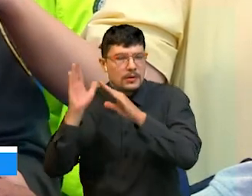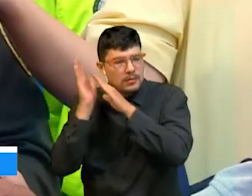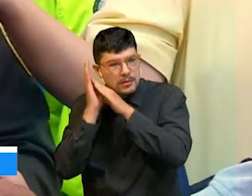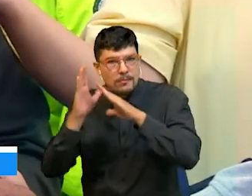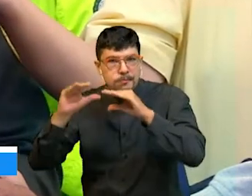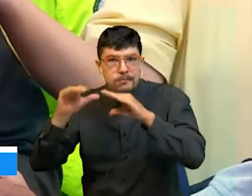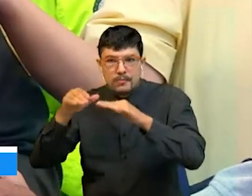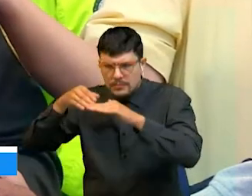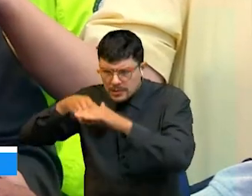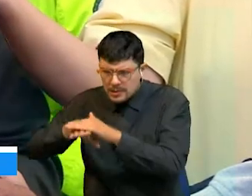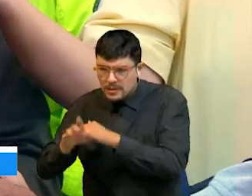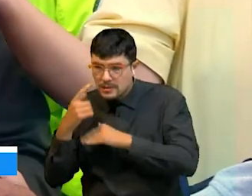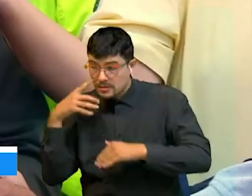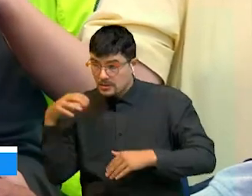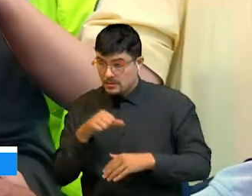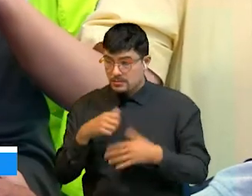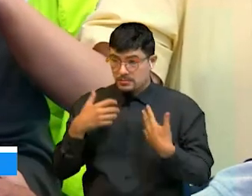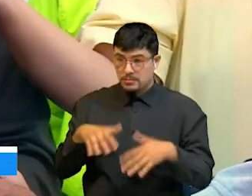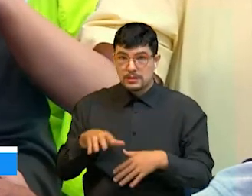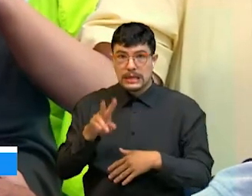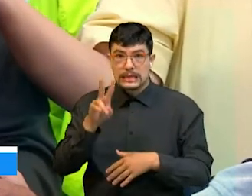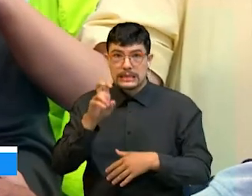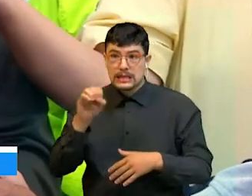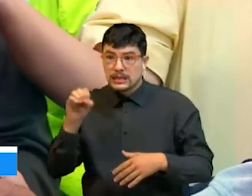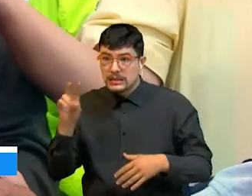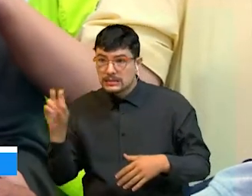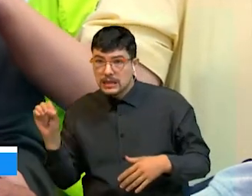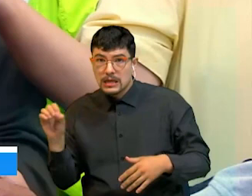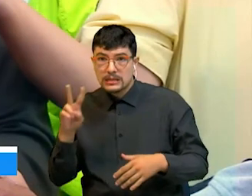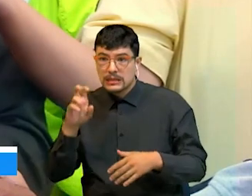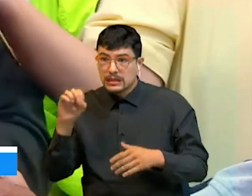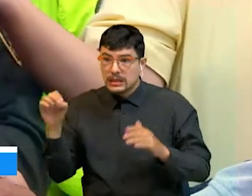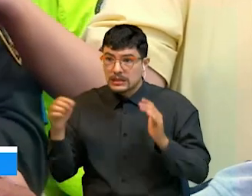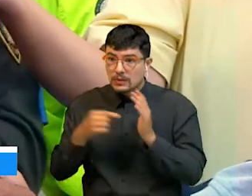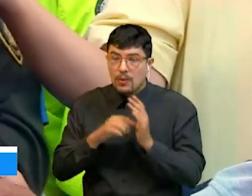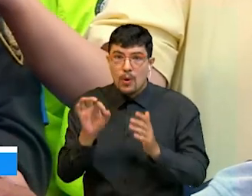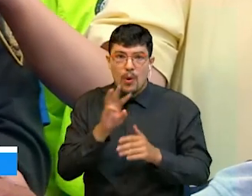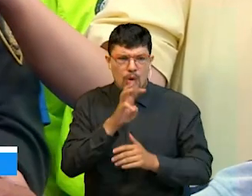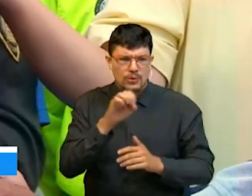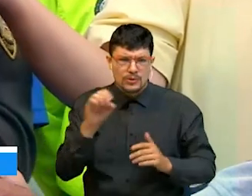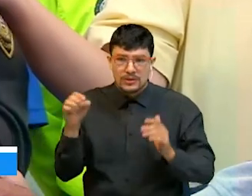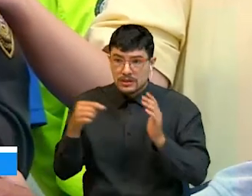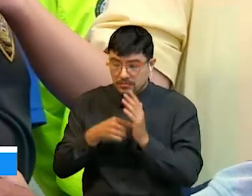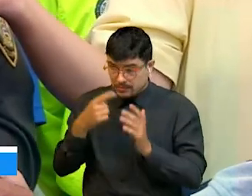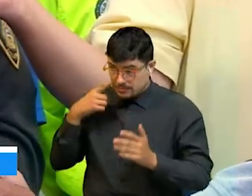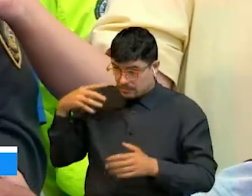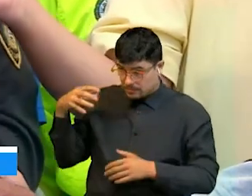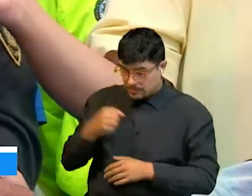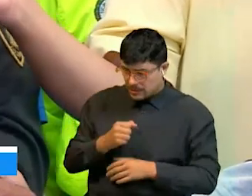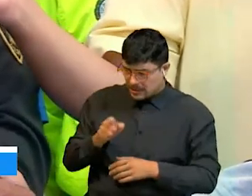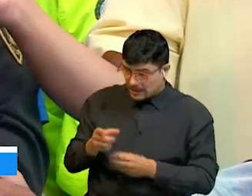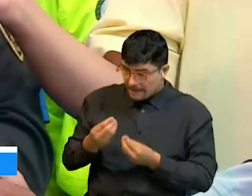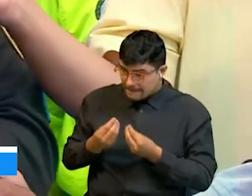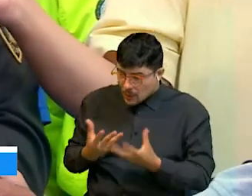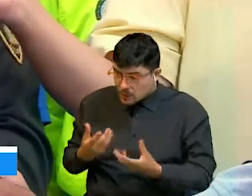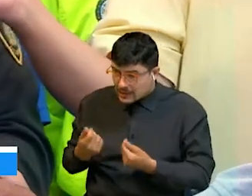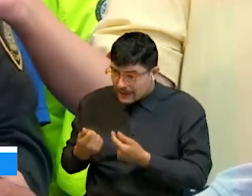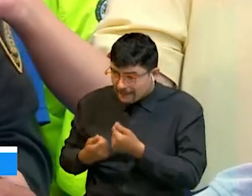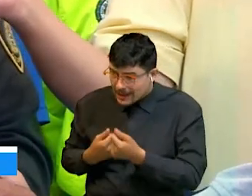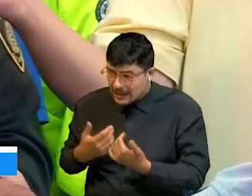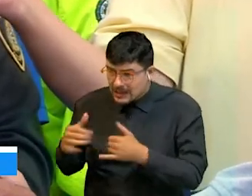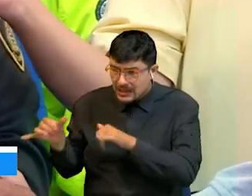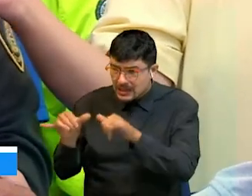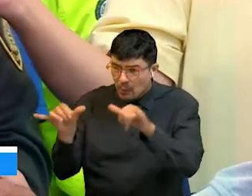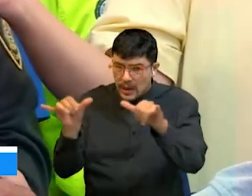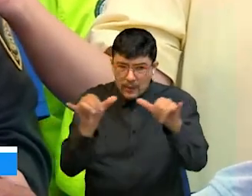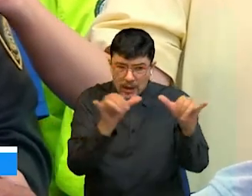encontrado sumas entre 700 y 800 mil pesos. Llama la atención la suma exacta,